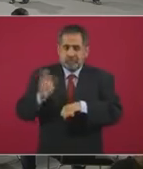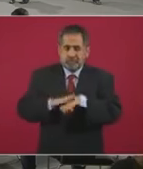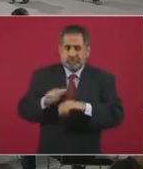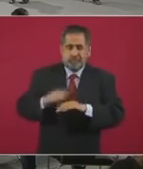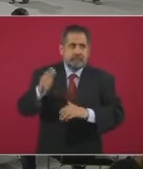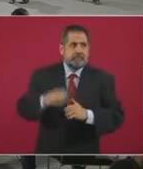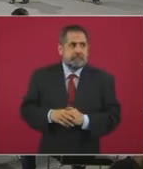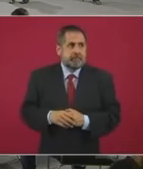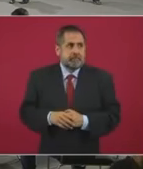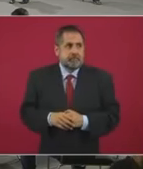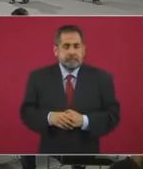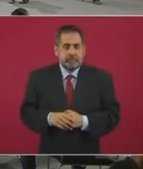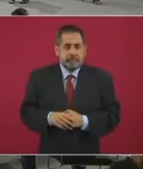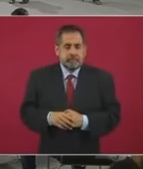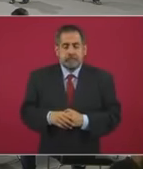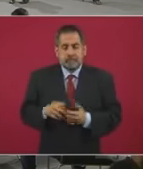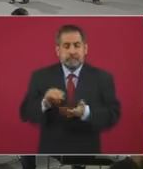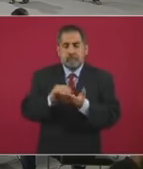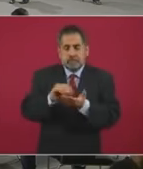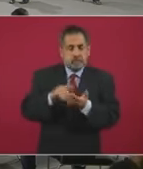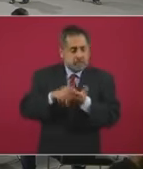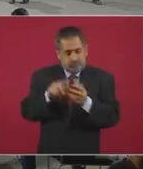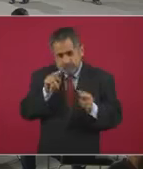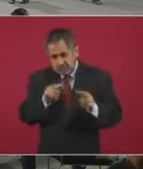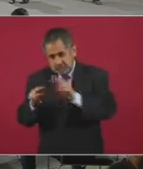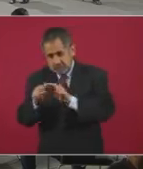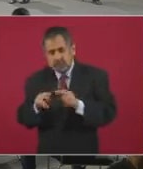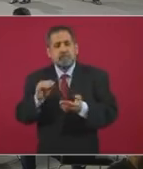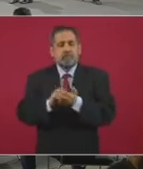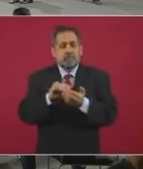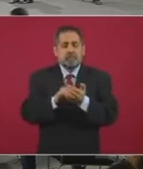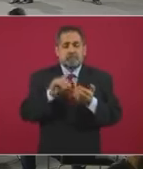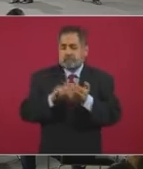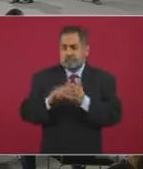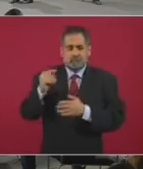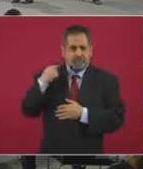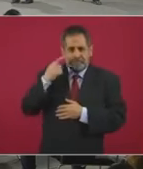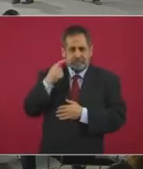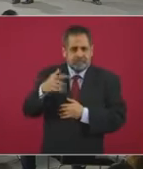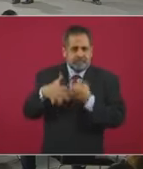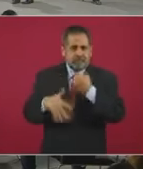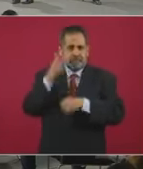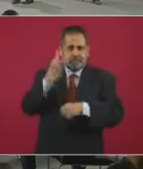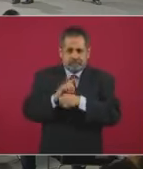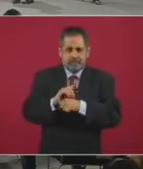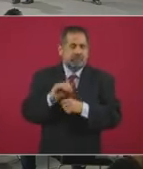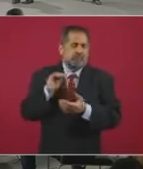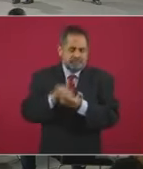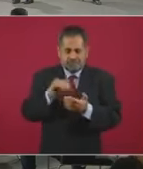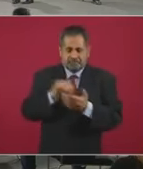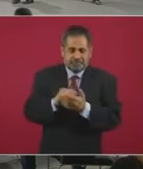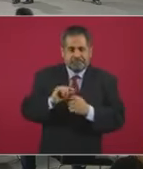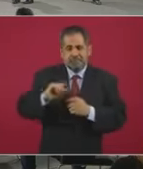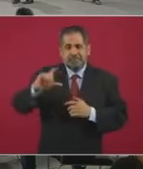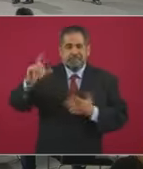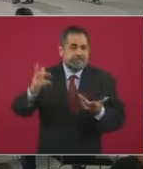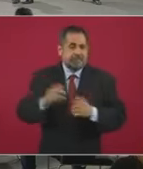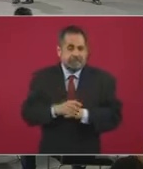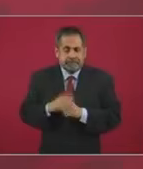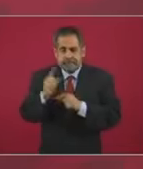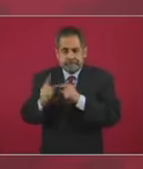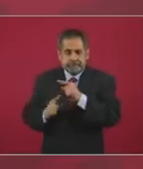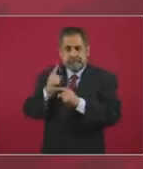La epidemia activa son los casos más recientes, los casos de los últimos 15 días, independientemente de la suma de